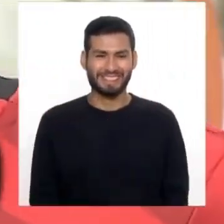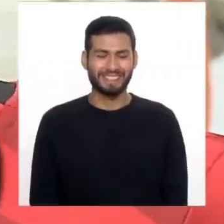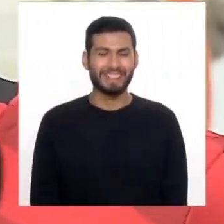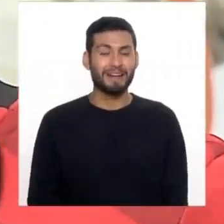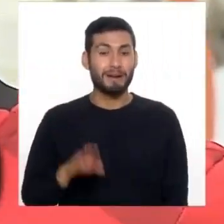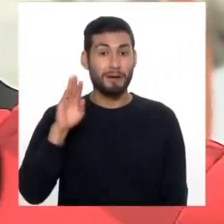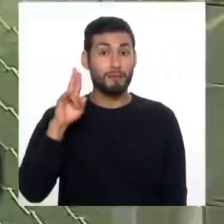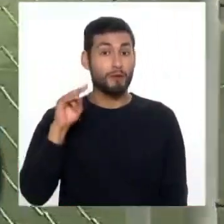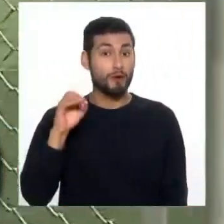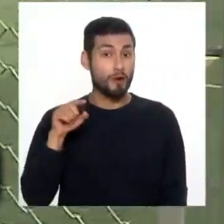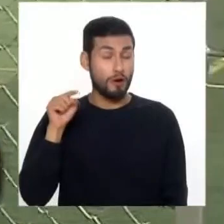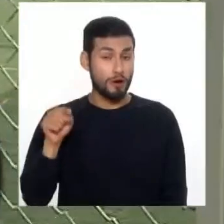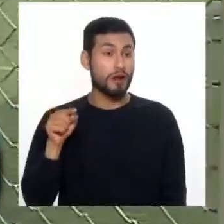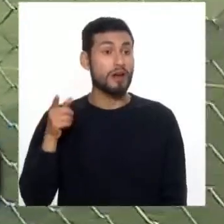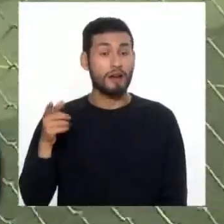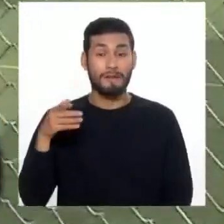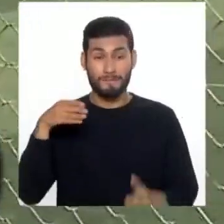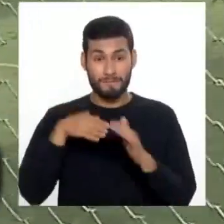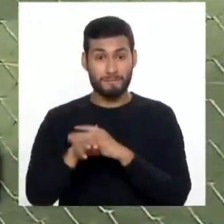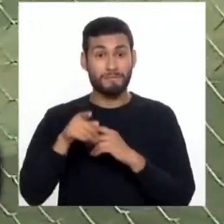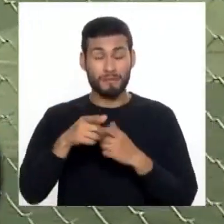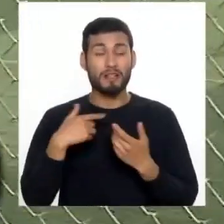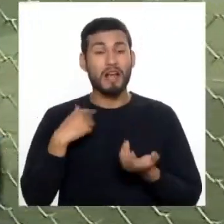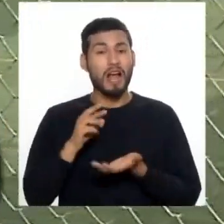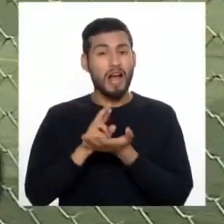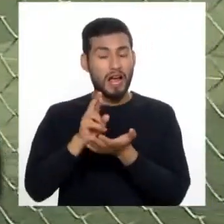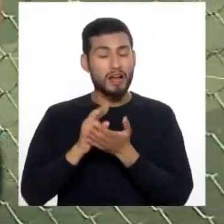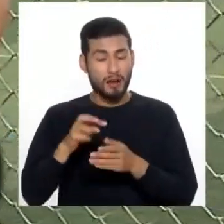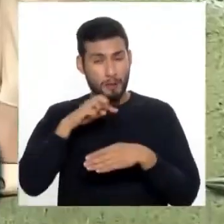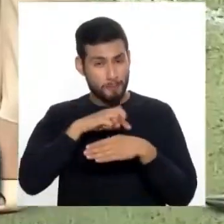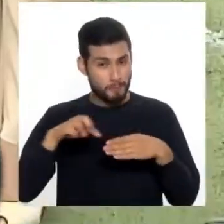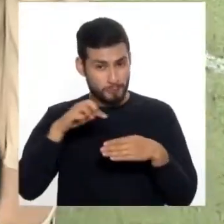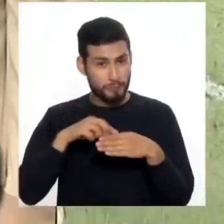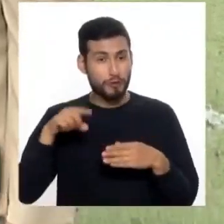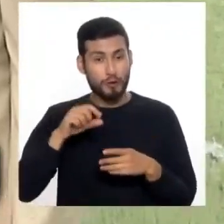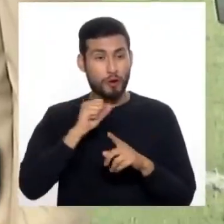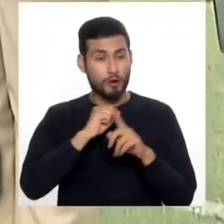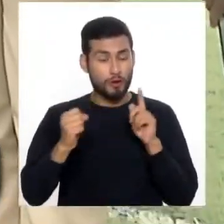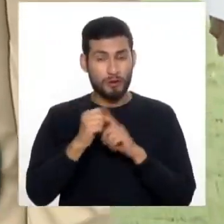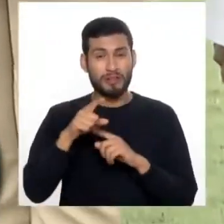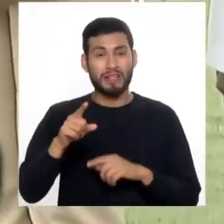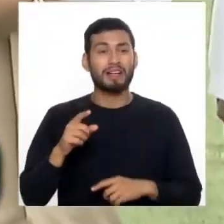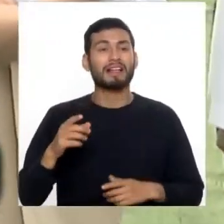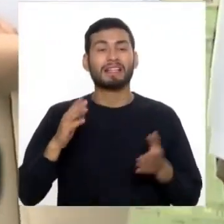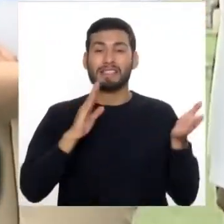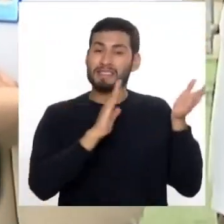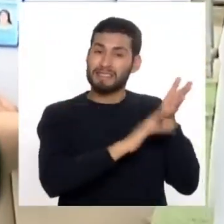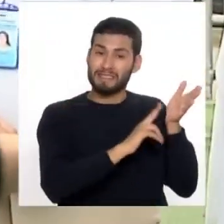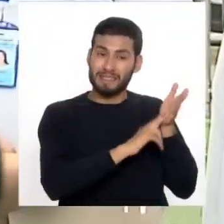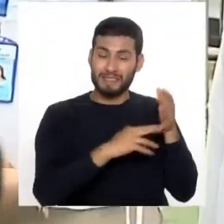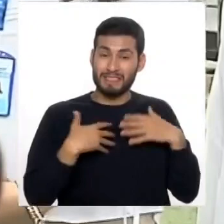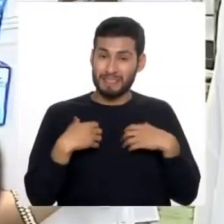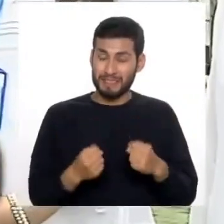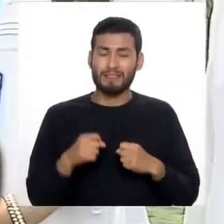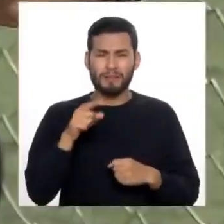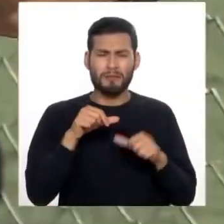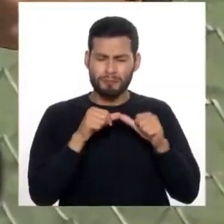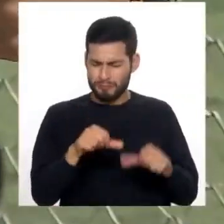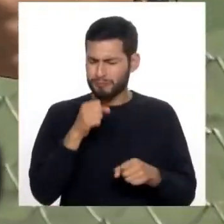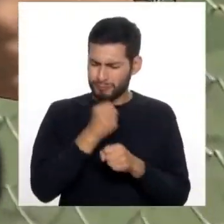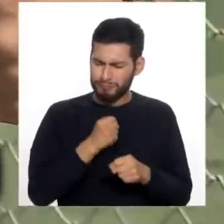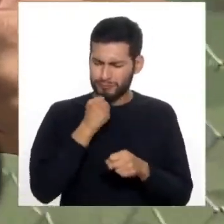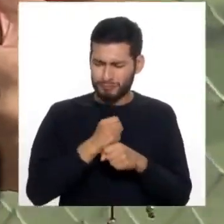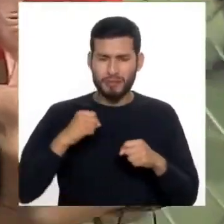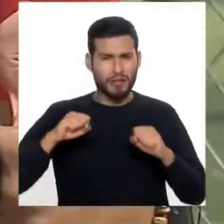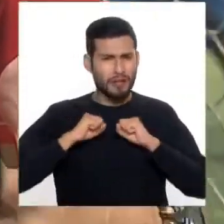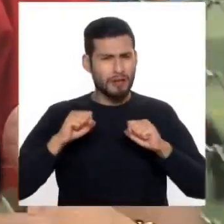Bruno, desde que llegó al Centro de Rehabilitación Profesional y Social de E-Salud, pudo continuar entrenando,